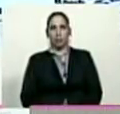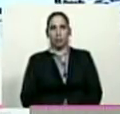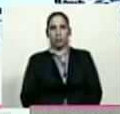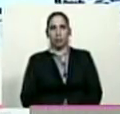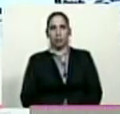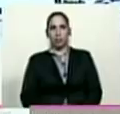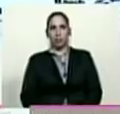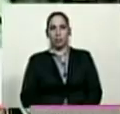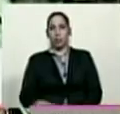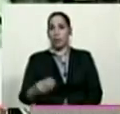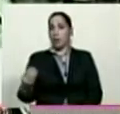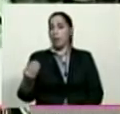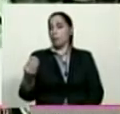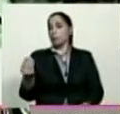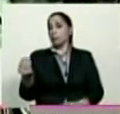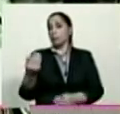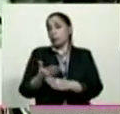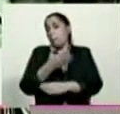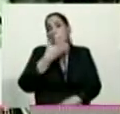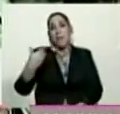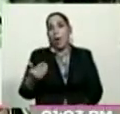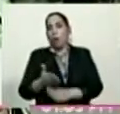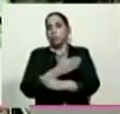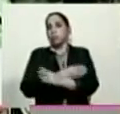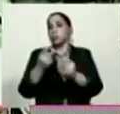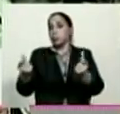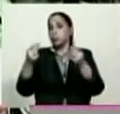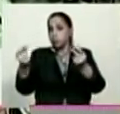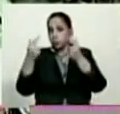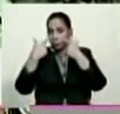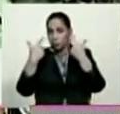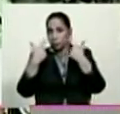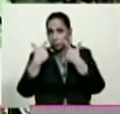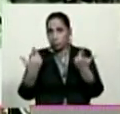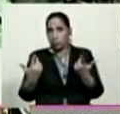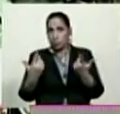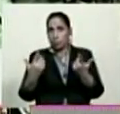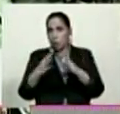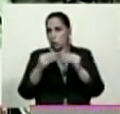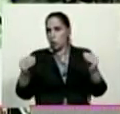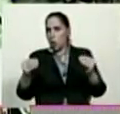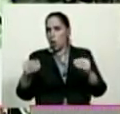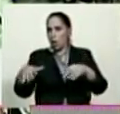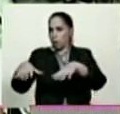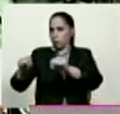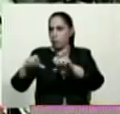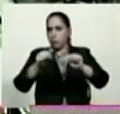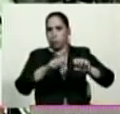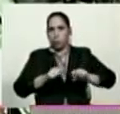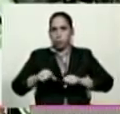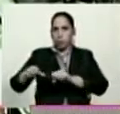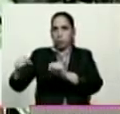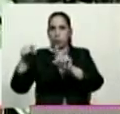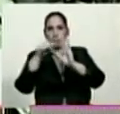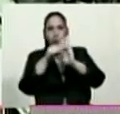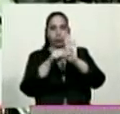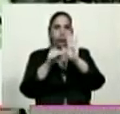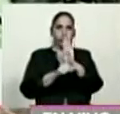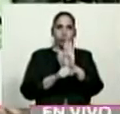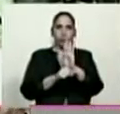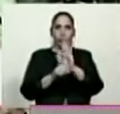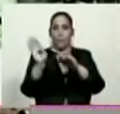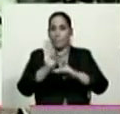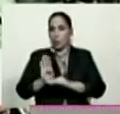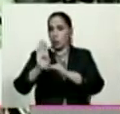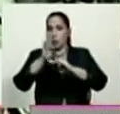Más vale prevenir que lamentar. Tome todas las medidas de aseguramiento y de